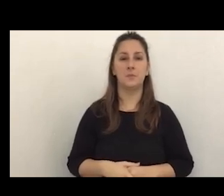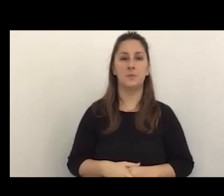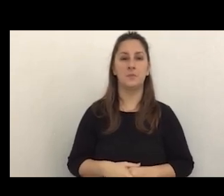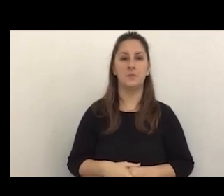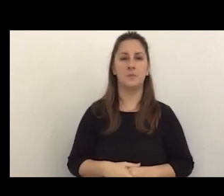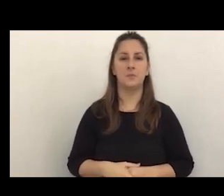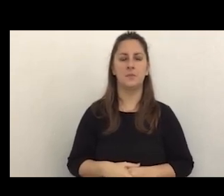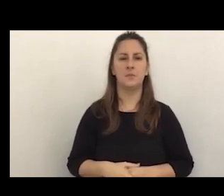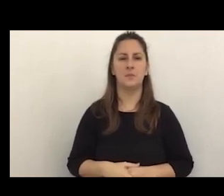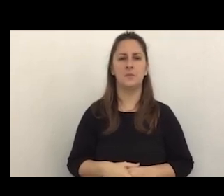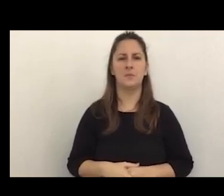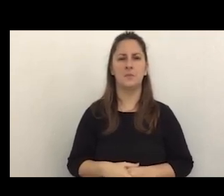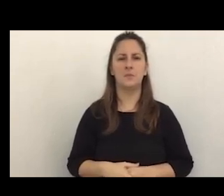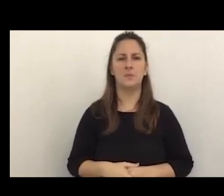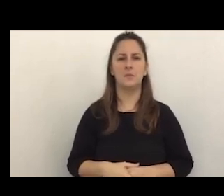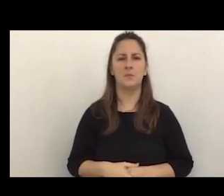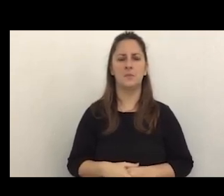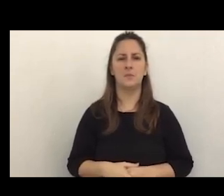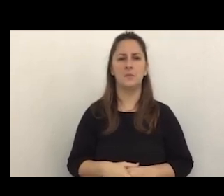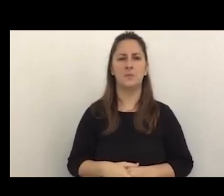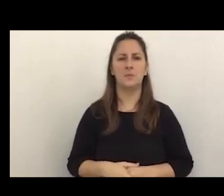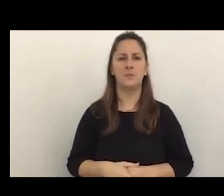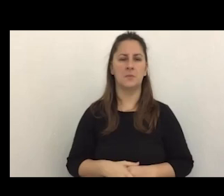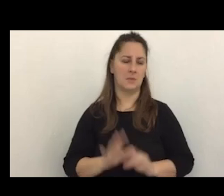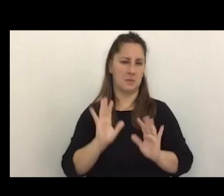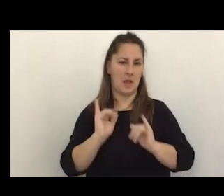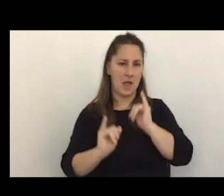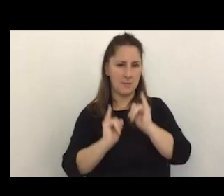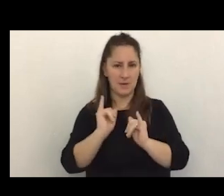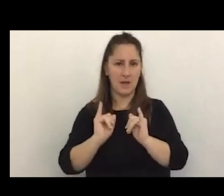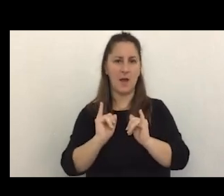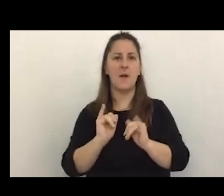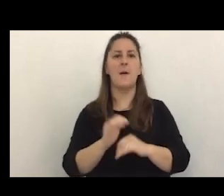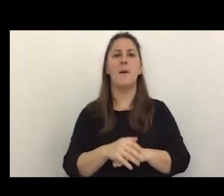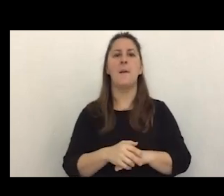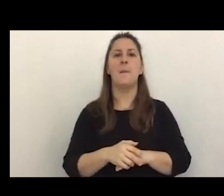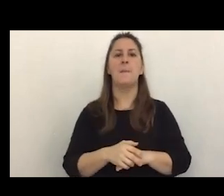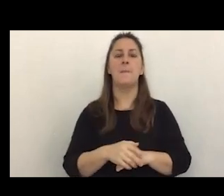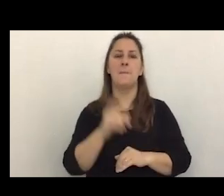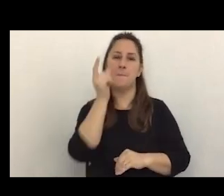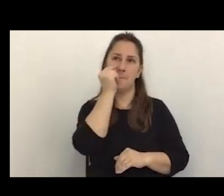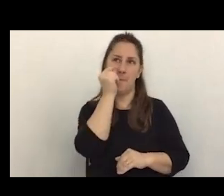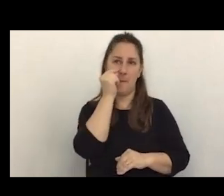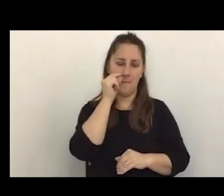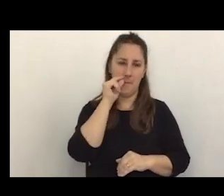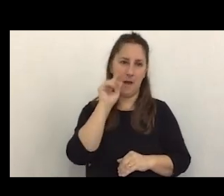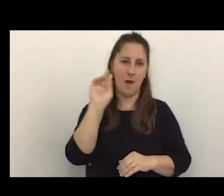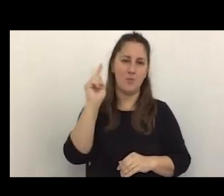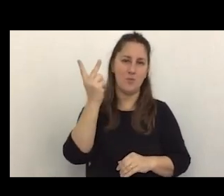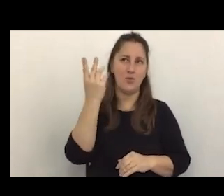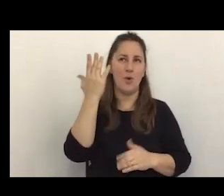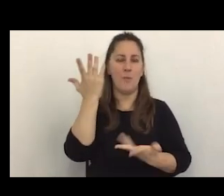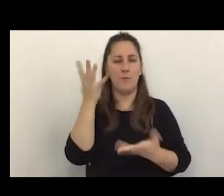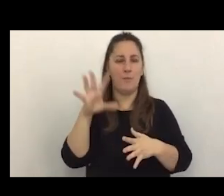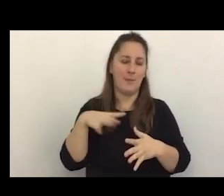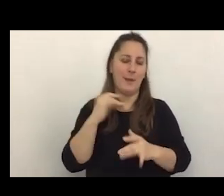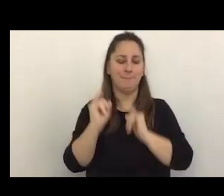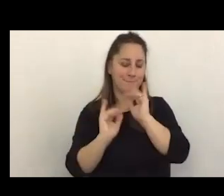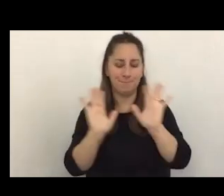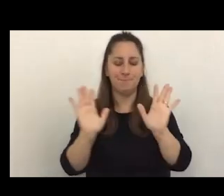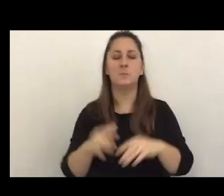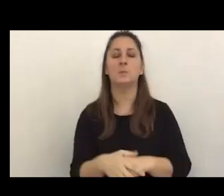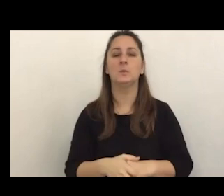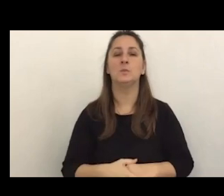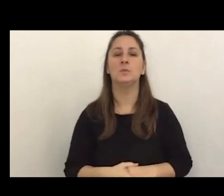¿Sí? Vamos a ponerlo en esos términos, por ahora papá falleció hace 2 meses, así que vamos a honrar su memoria, por cierto. ¿Se